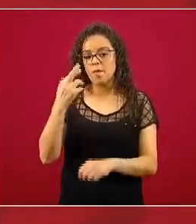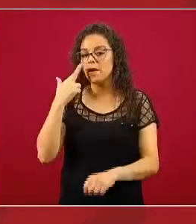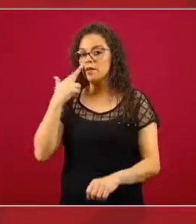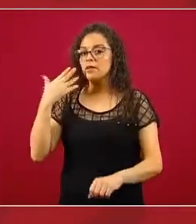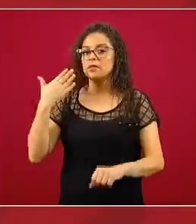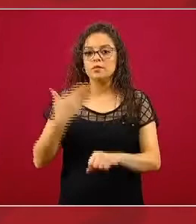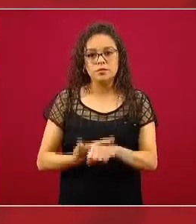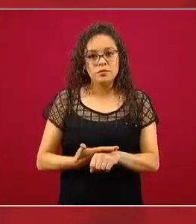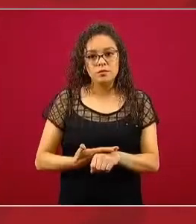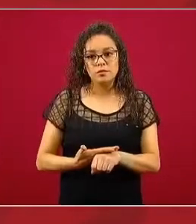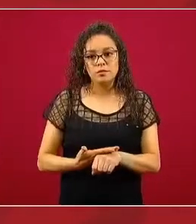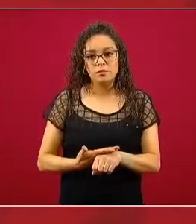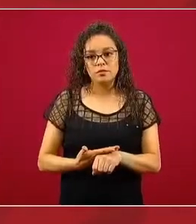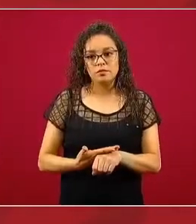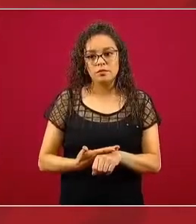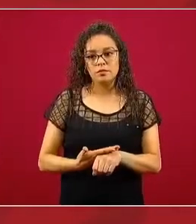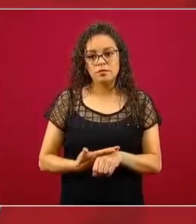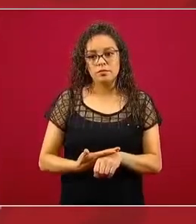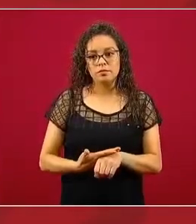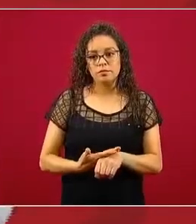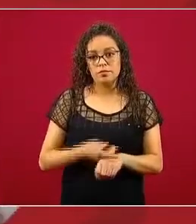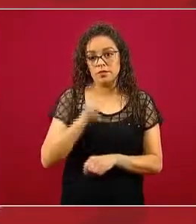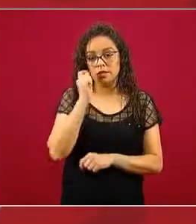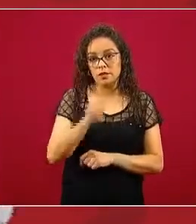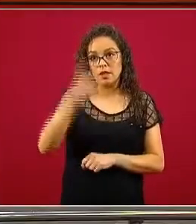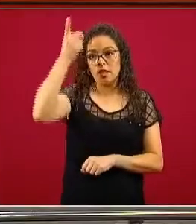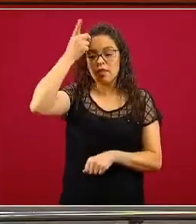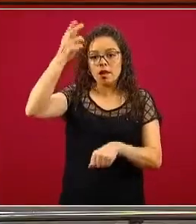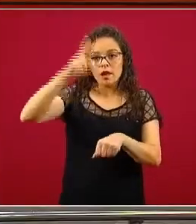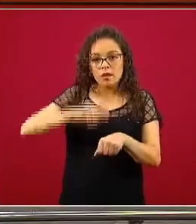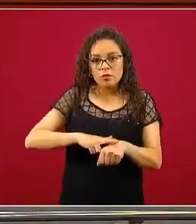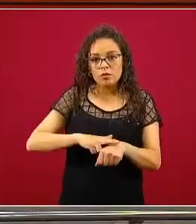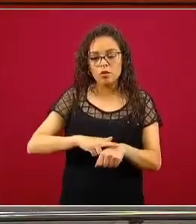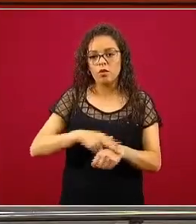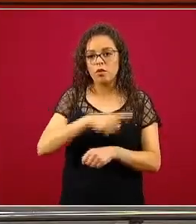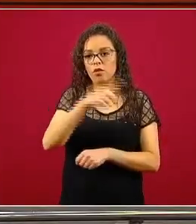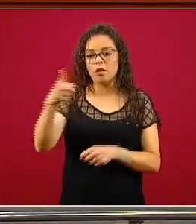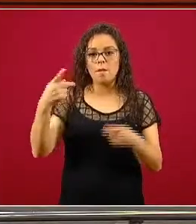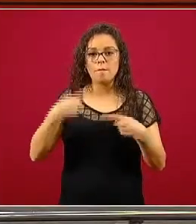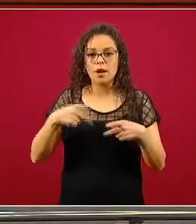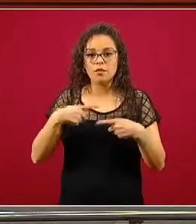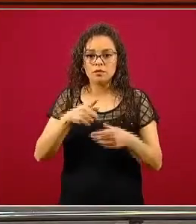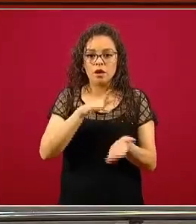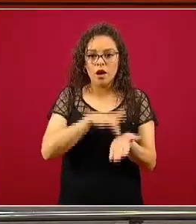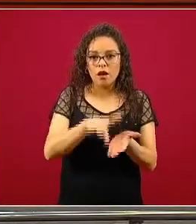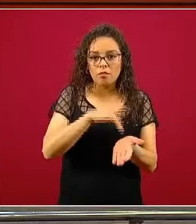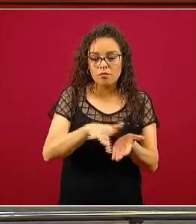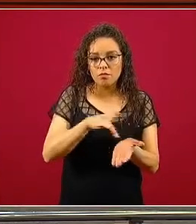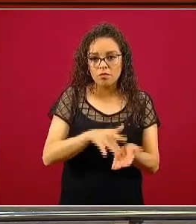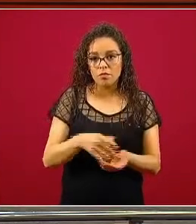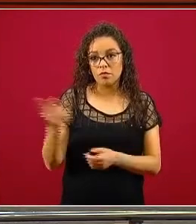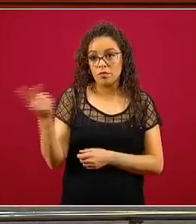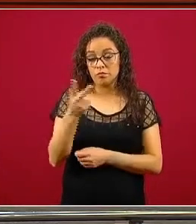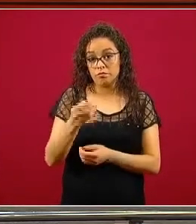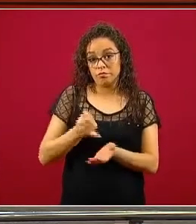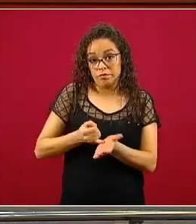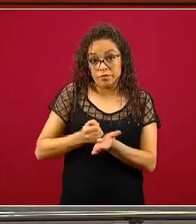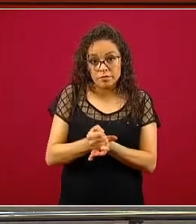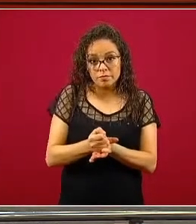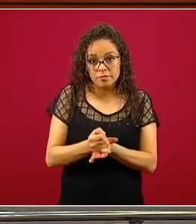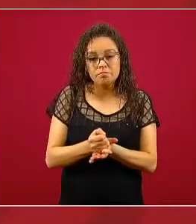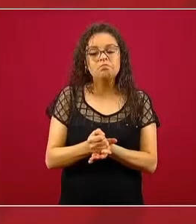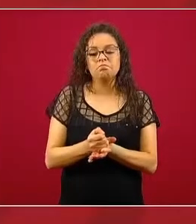los que están involucrados en la Liga, los directivos, los patrocinadores, tomaron esta decisión. Me parece que es una